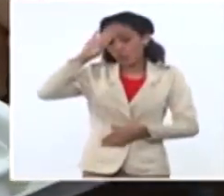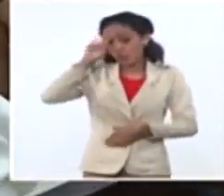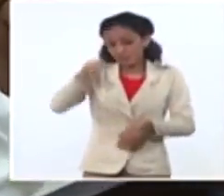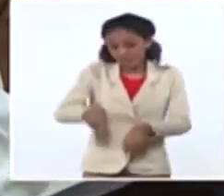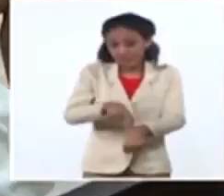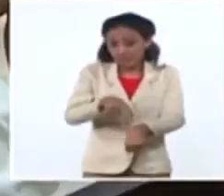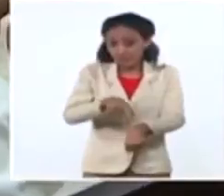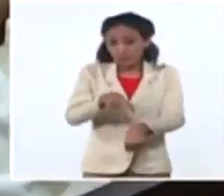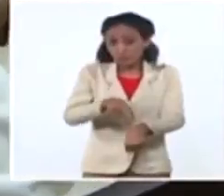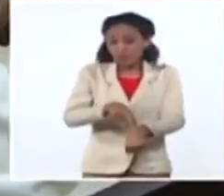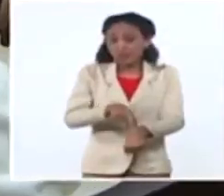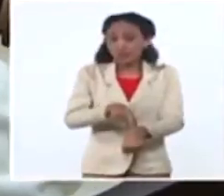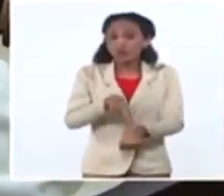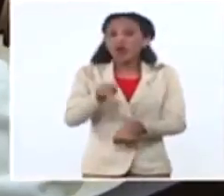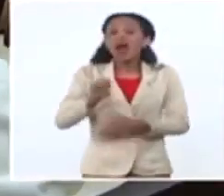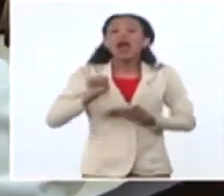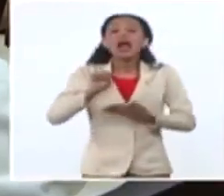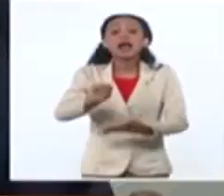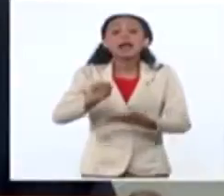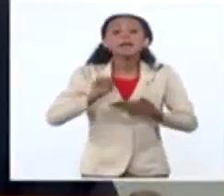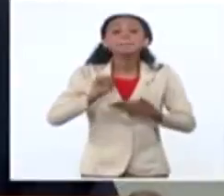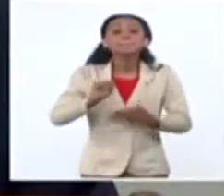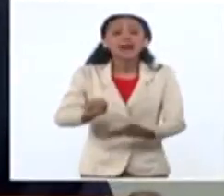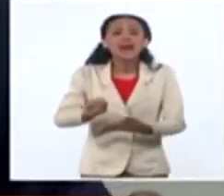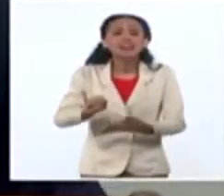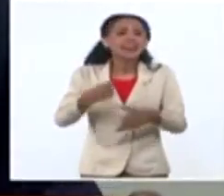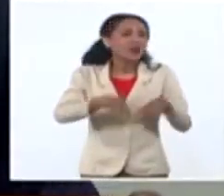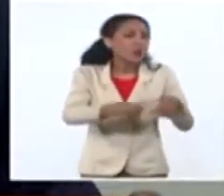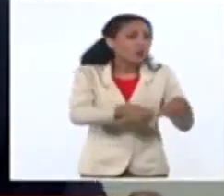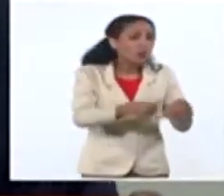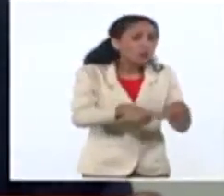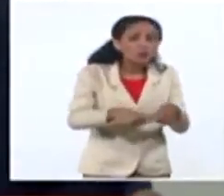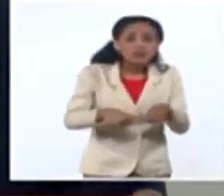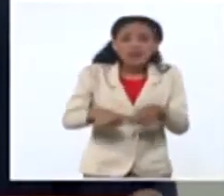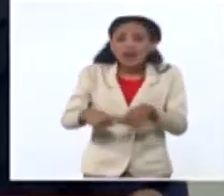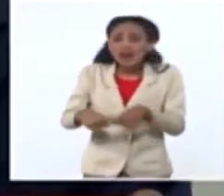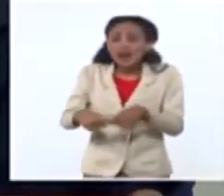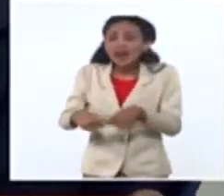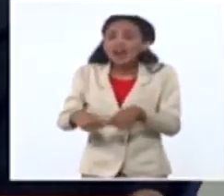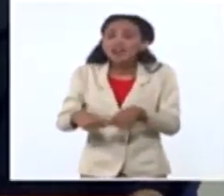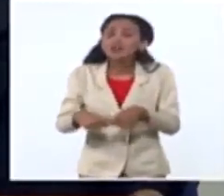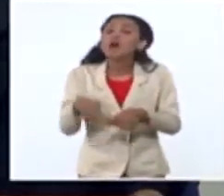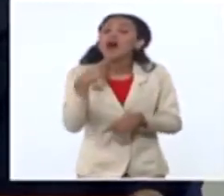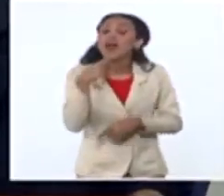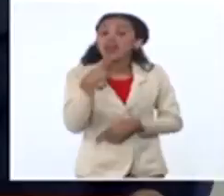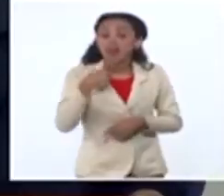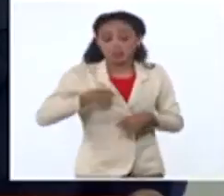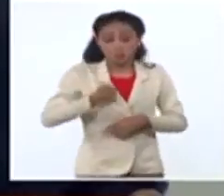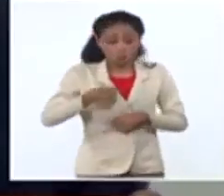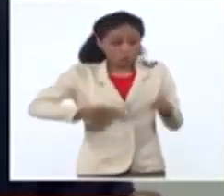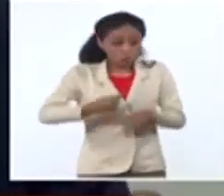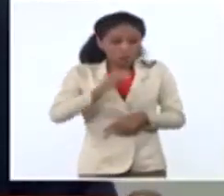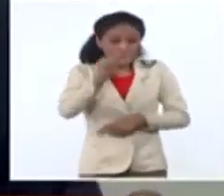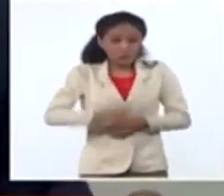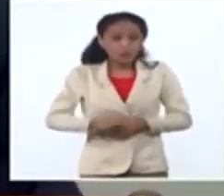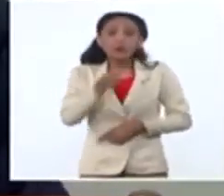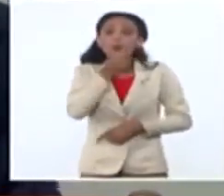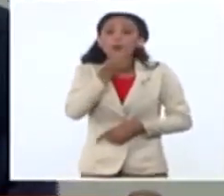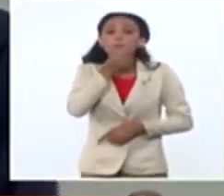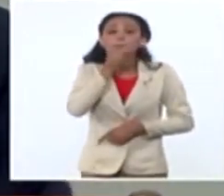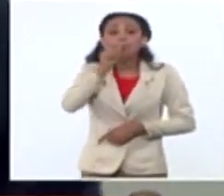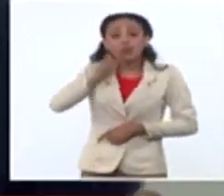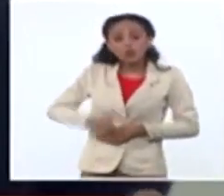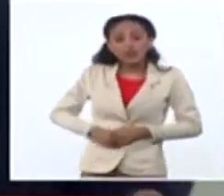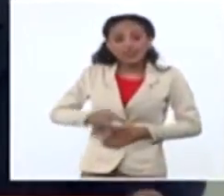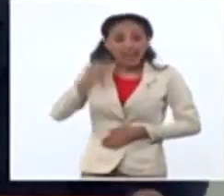hay una campaña de amenazas, incluso personales, contra corresponsales de la prensa